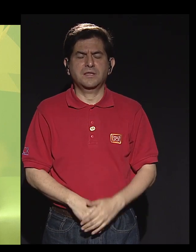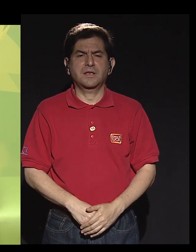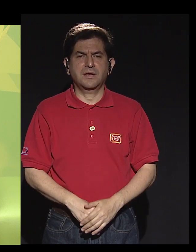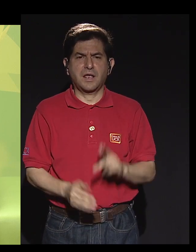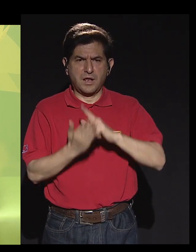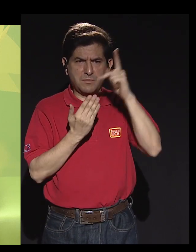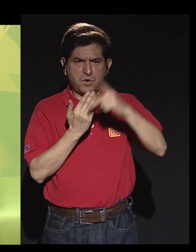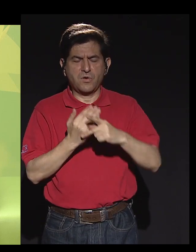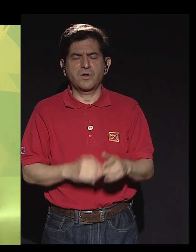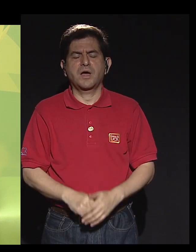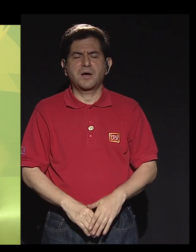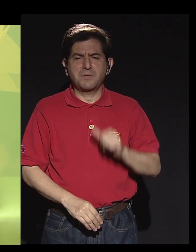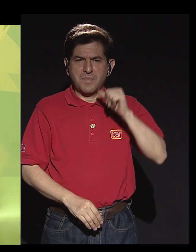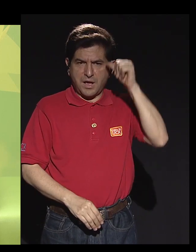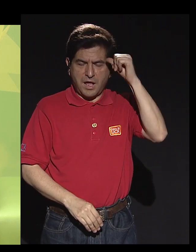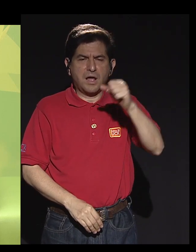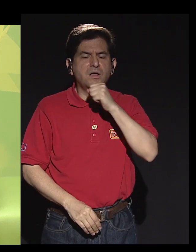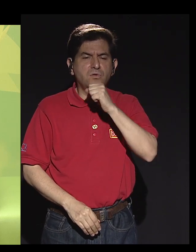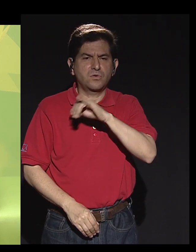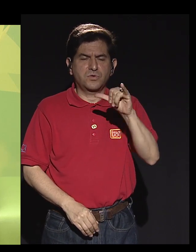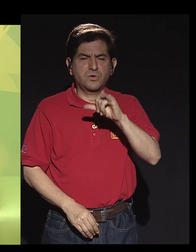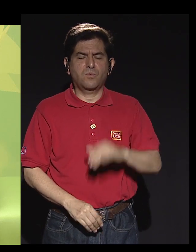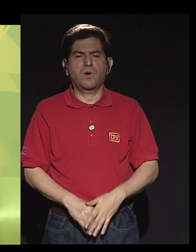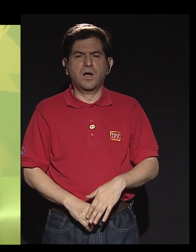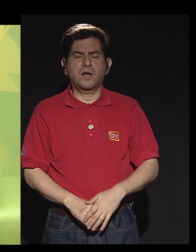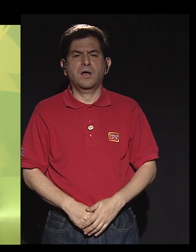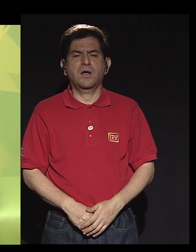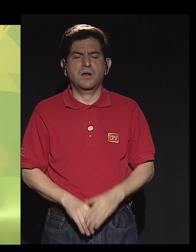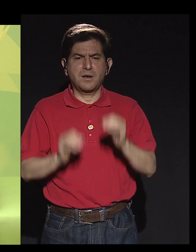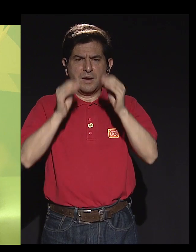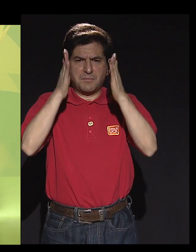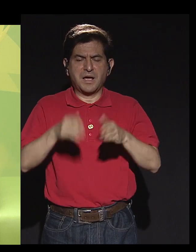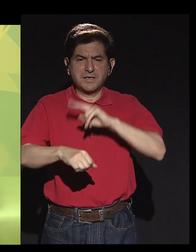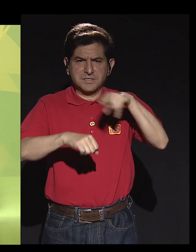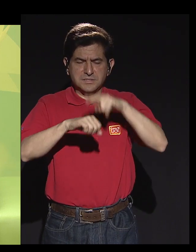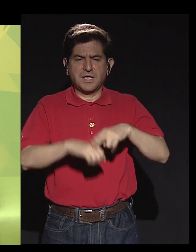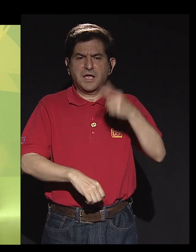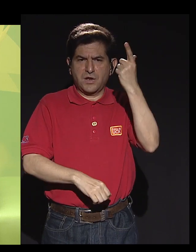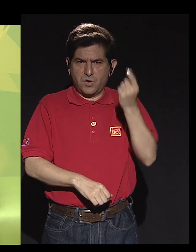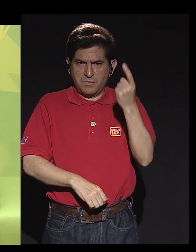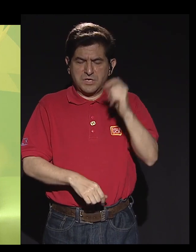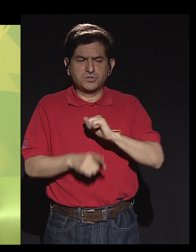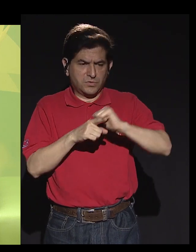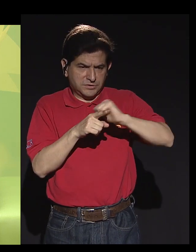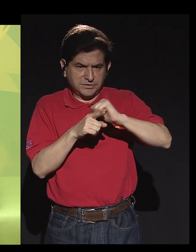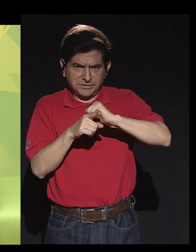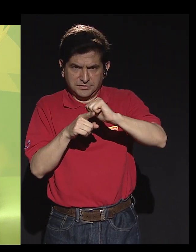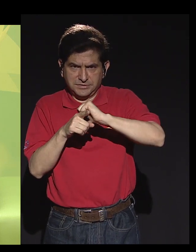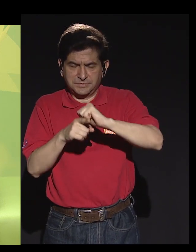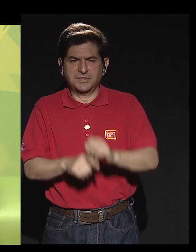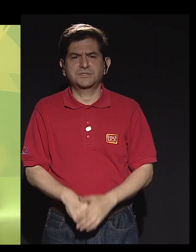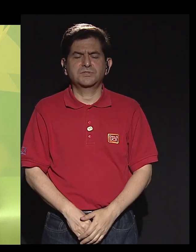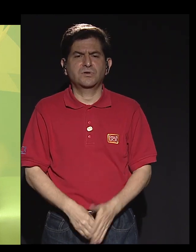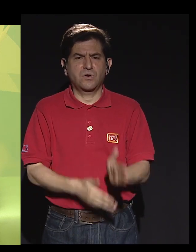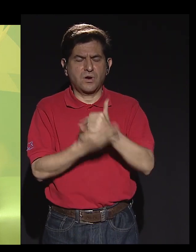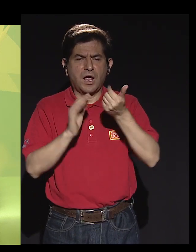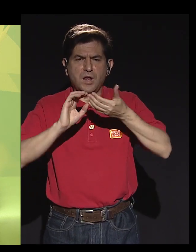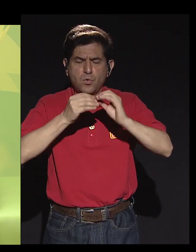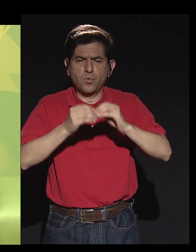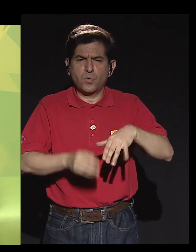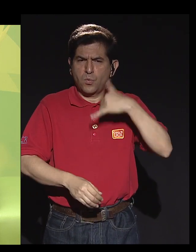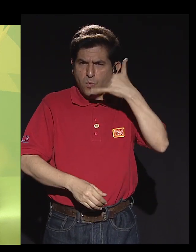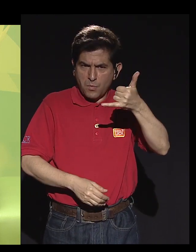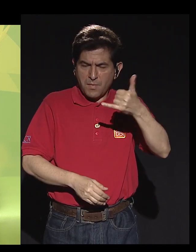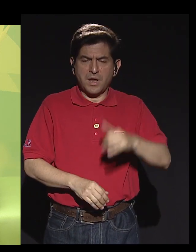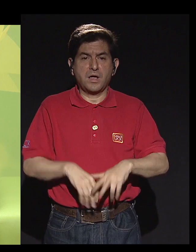el PAIPAN, que es el programa para la persona adulta mayor, y también en la Junta de Pensiones del Magisterio Nacional realizan capacitaciones. Si nos pueden